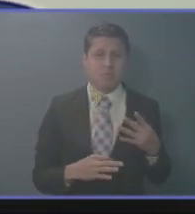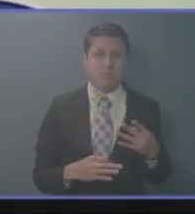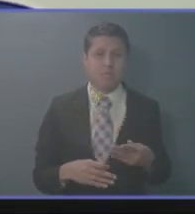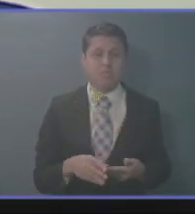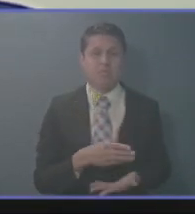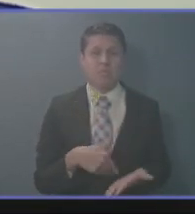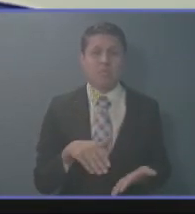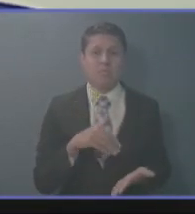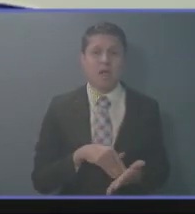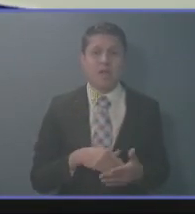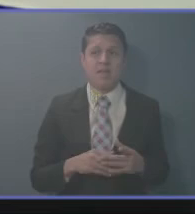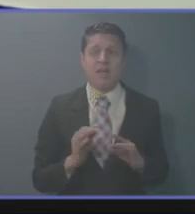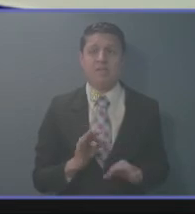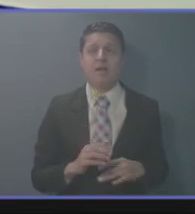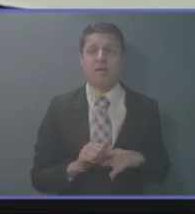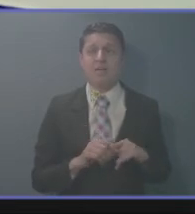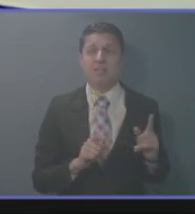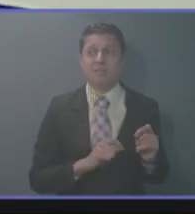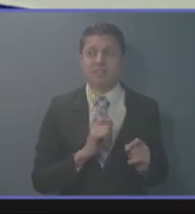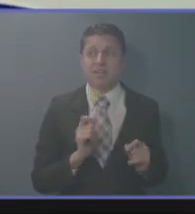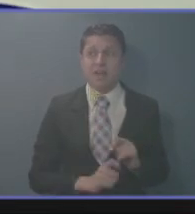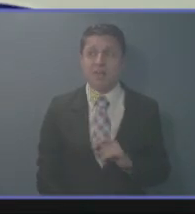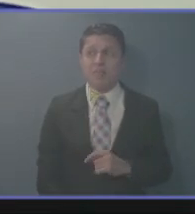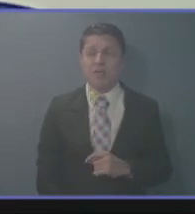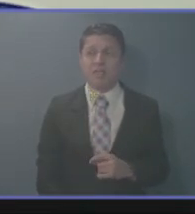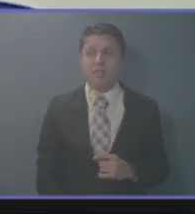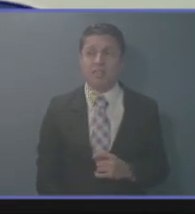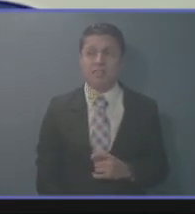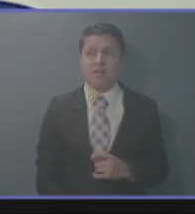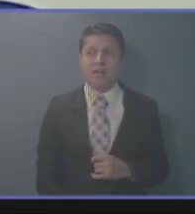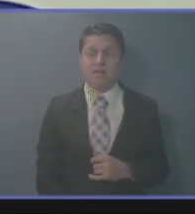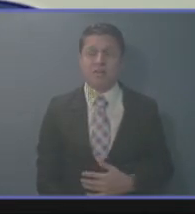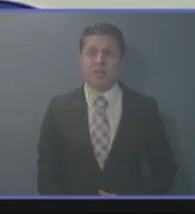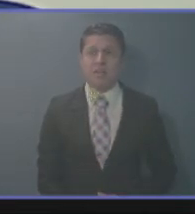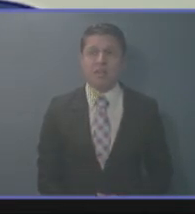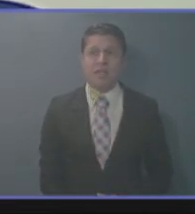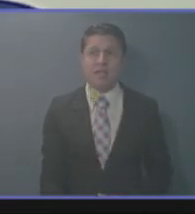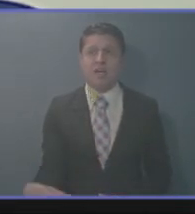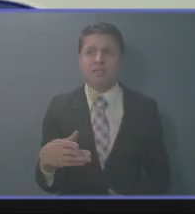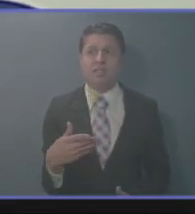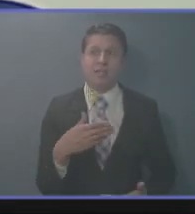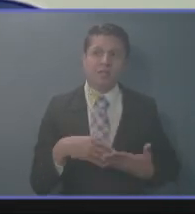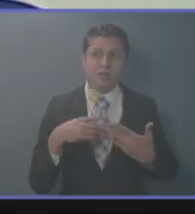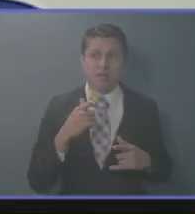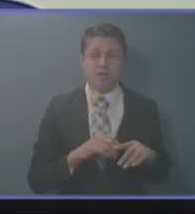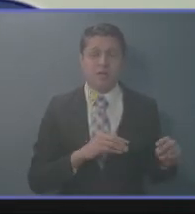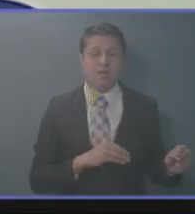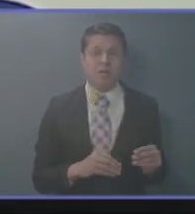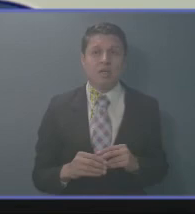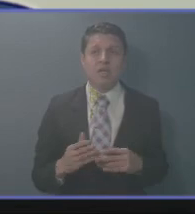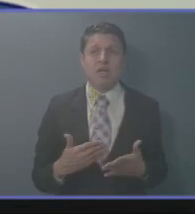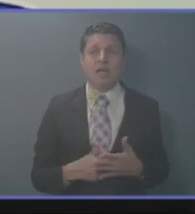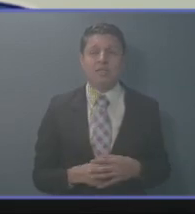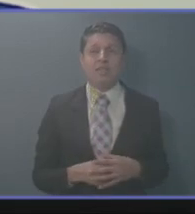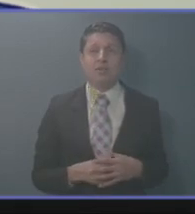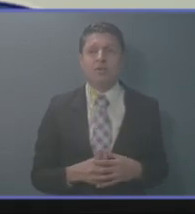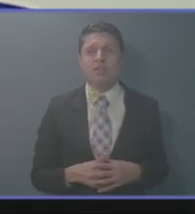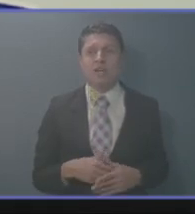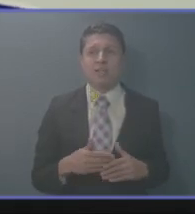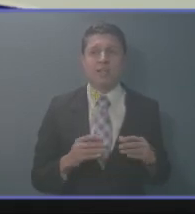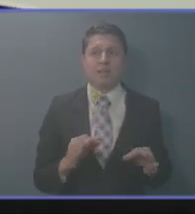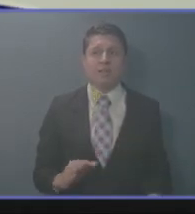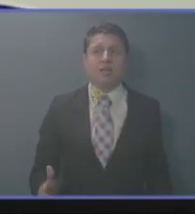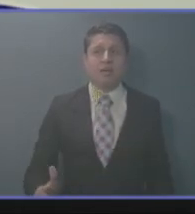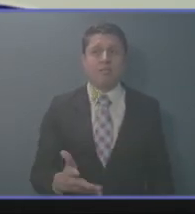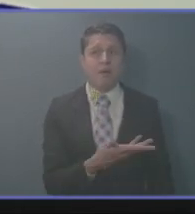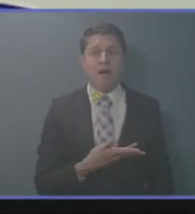de la declaratoria de emergencia nacional, incluyendo sus prórrogas o temporabilidad de los regímenes de excepción, dado